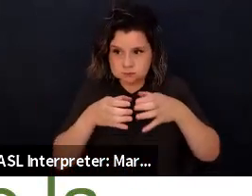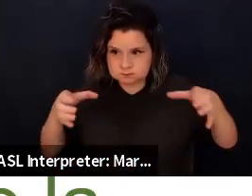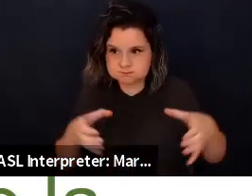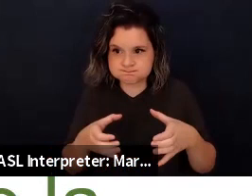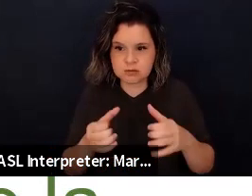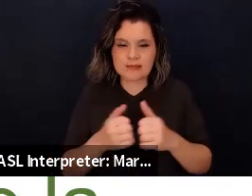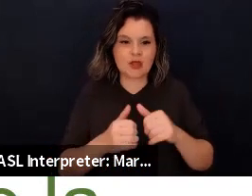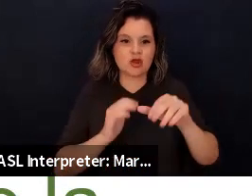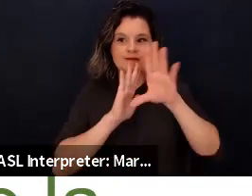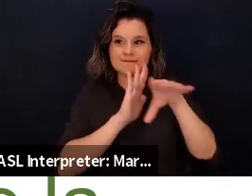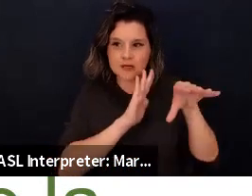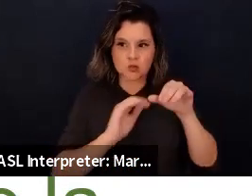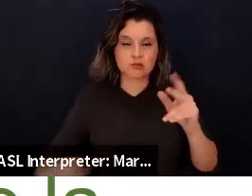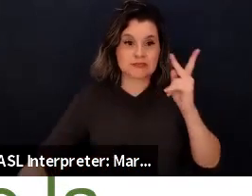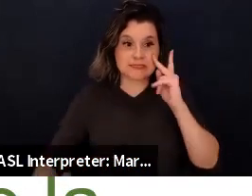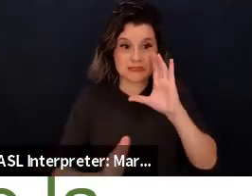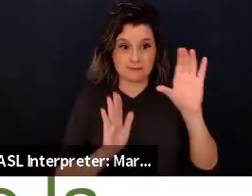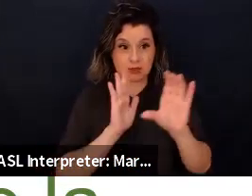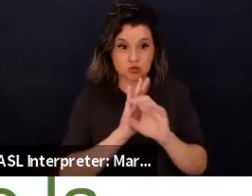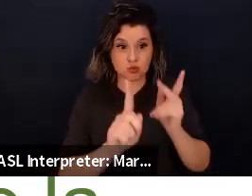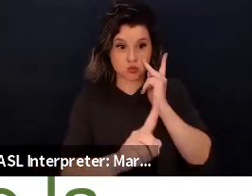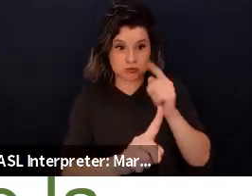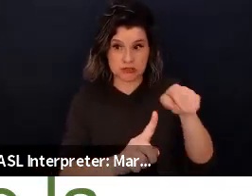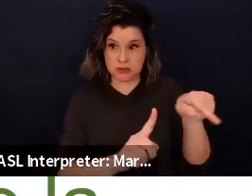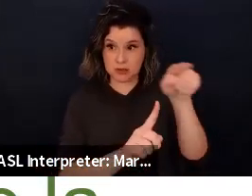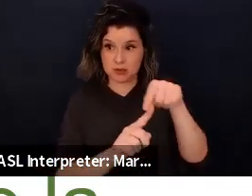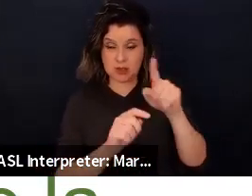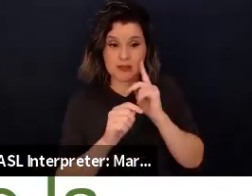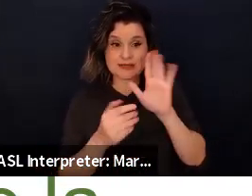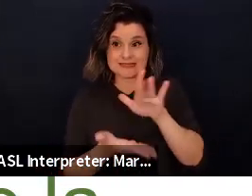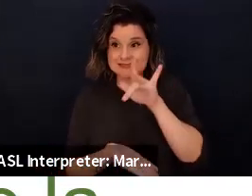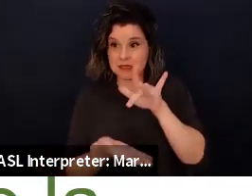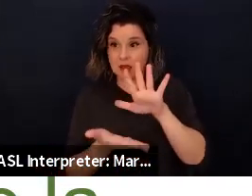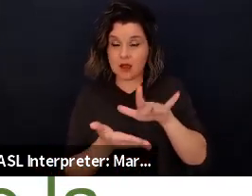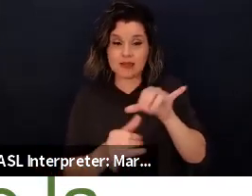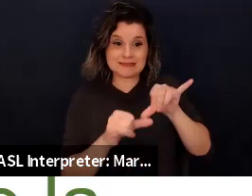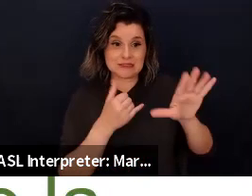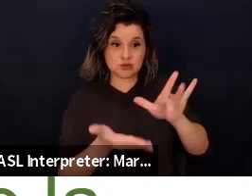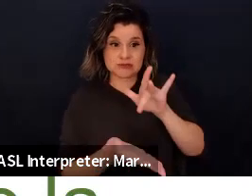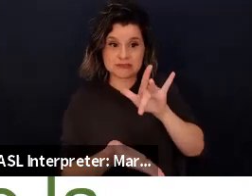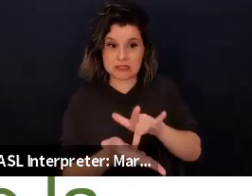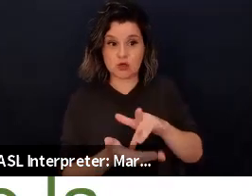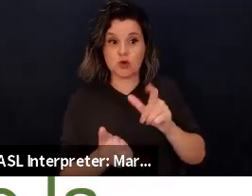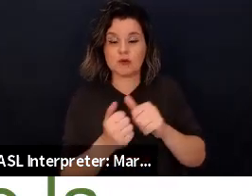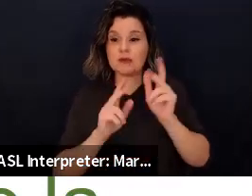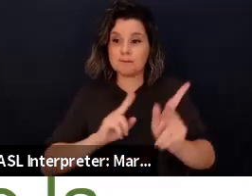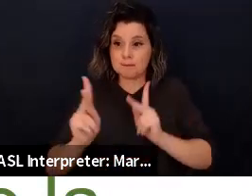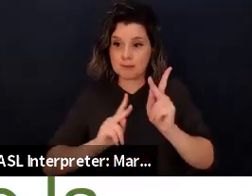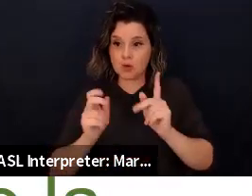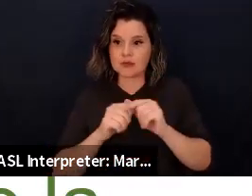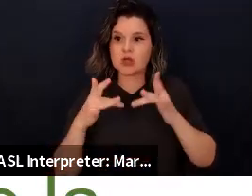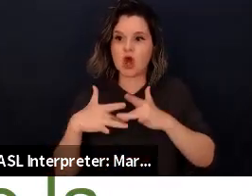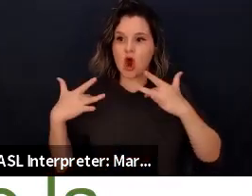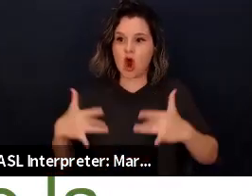videos. Aquí en esta imagen ven un centro de detención en California donde la gente hizo un